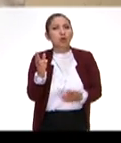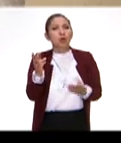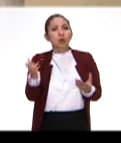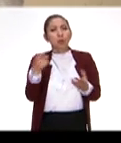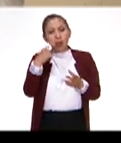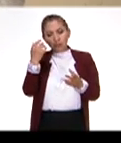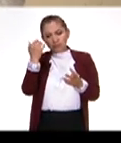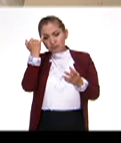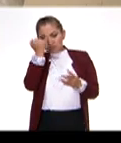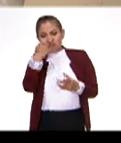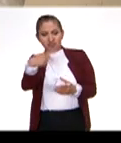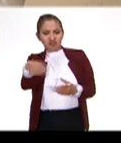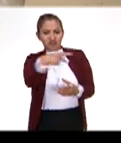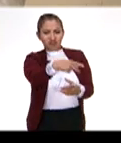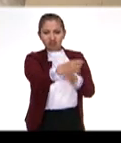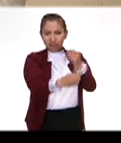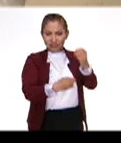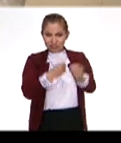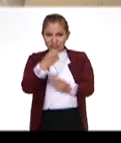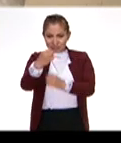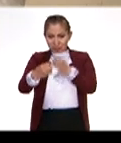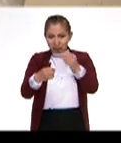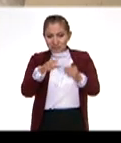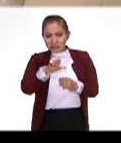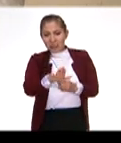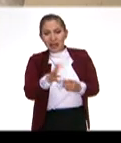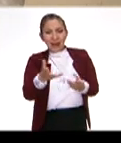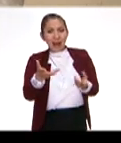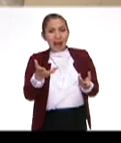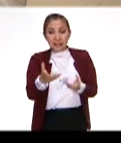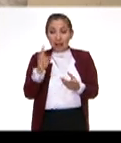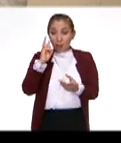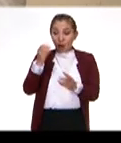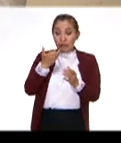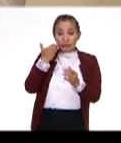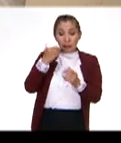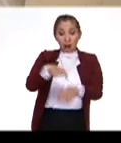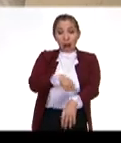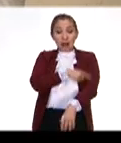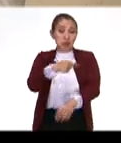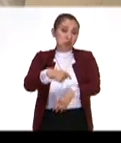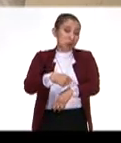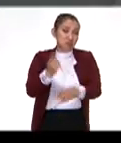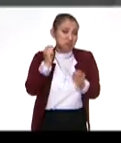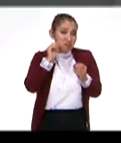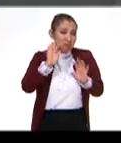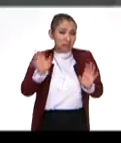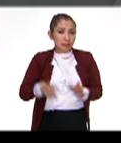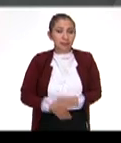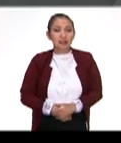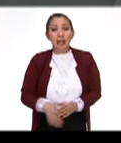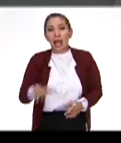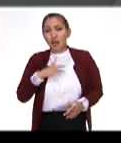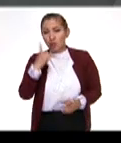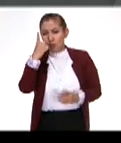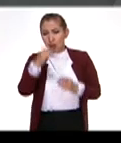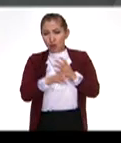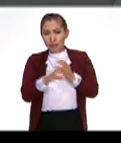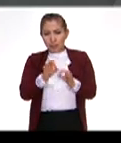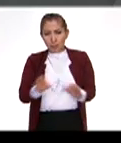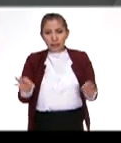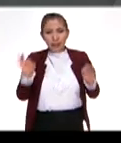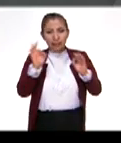estas propuestas de puestas se basen en temporadas largas o cortas. Hay un dato